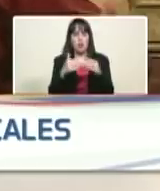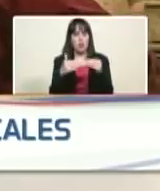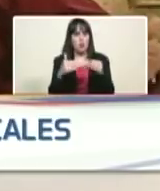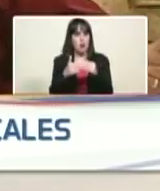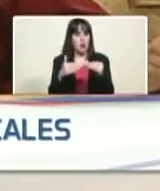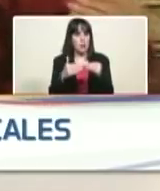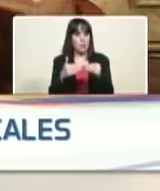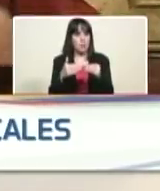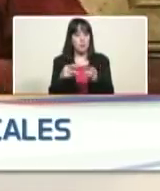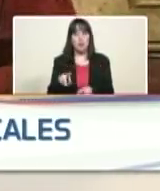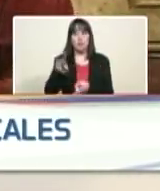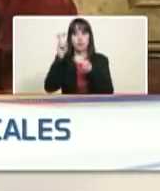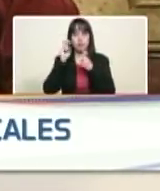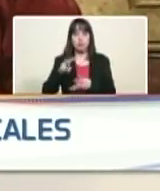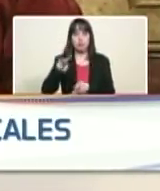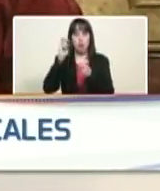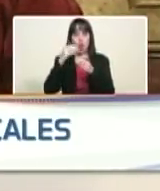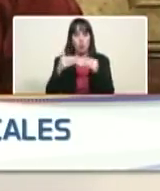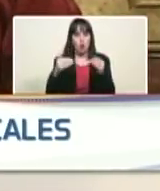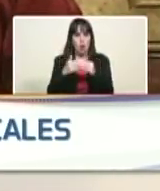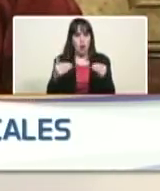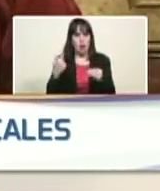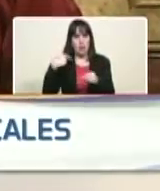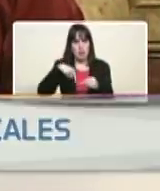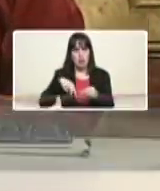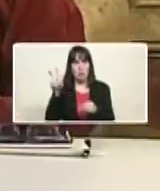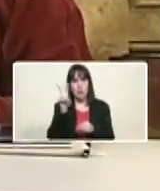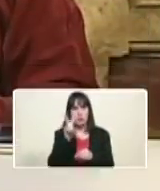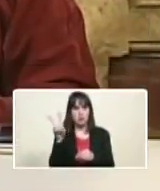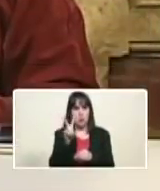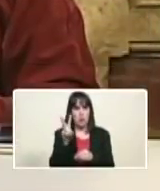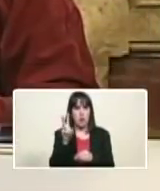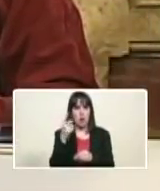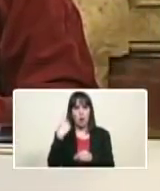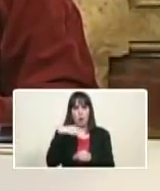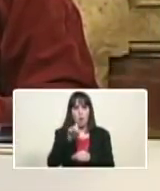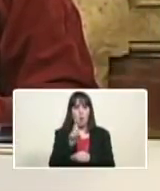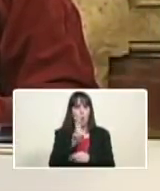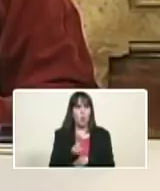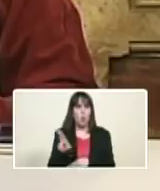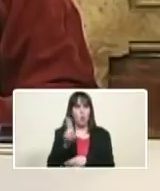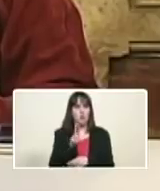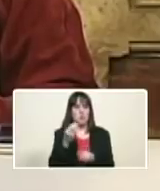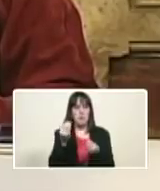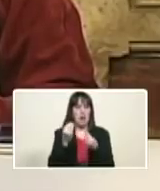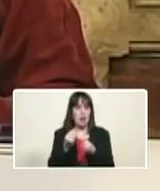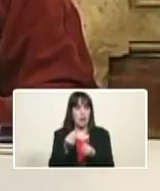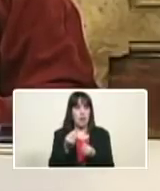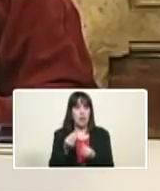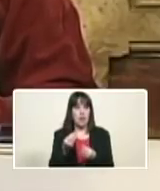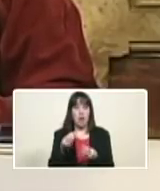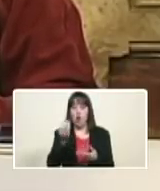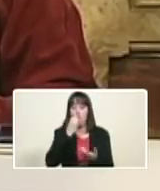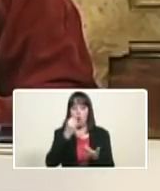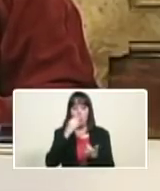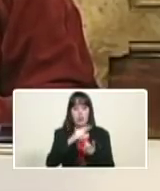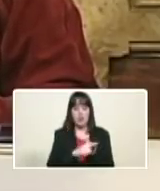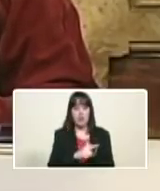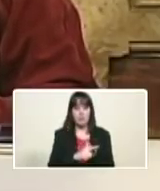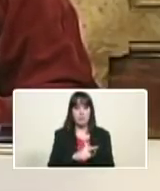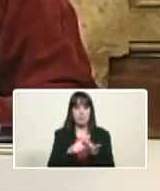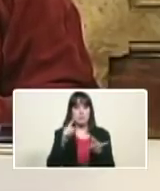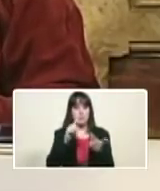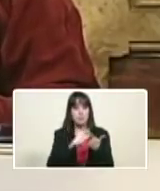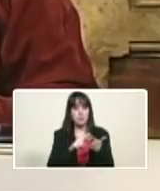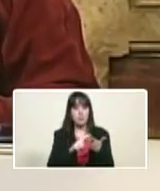Los dólares que ingresan a la República tienen un solo uso: la alimentación, la educación, la vivienda, la salud